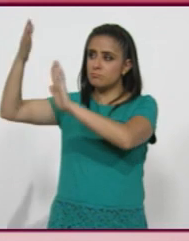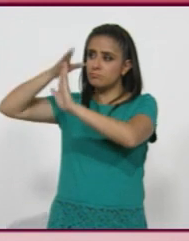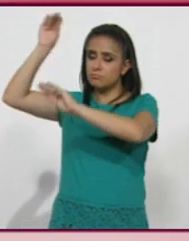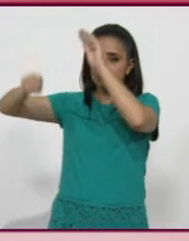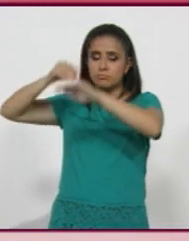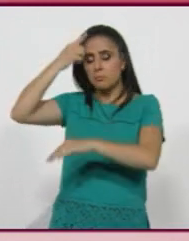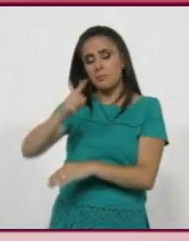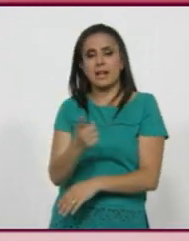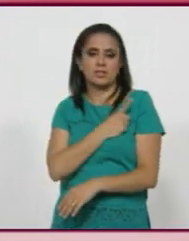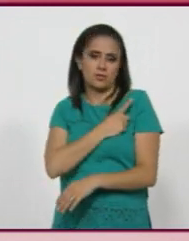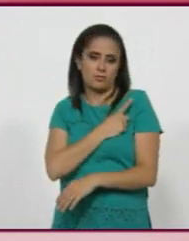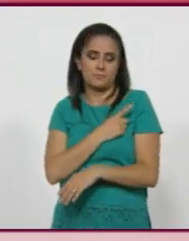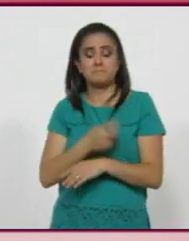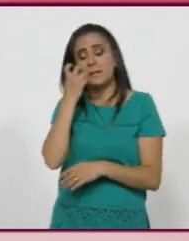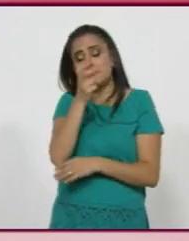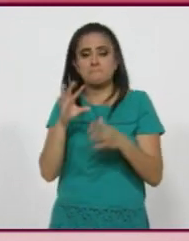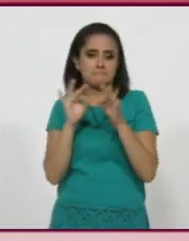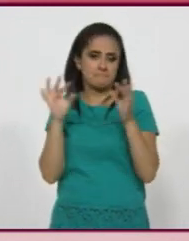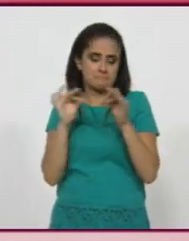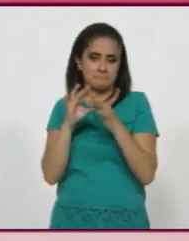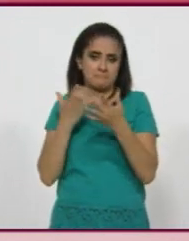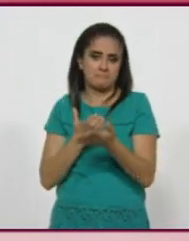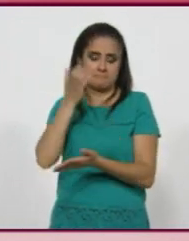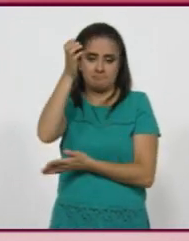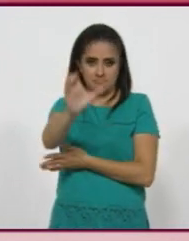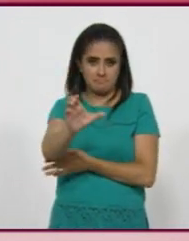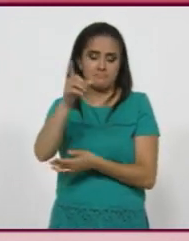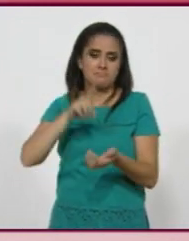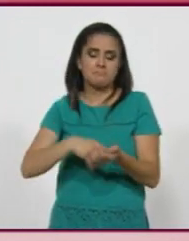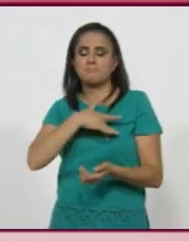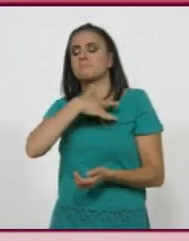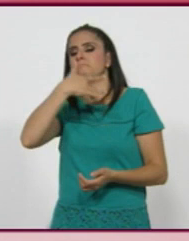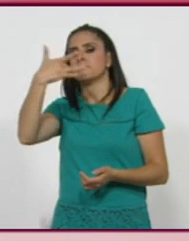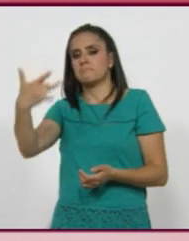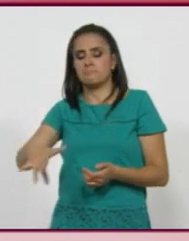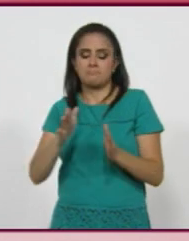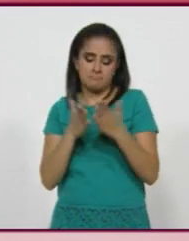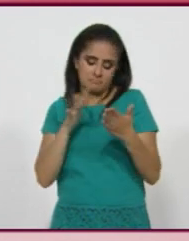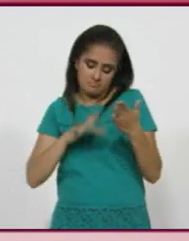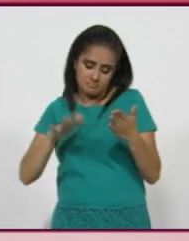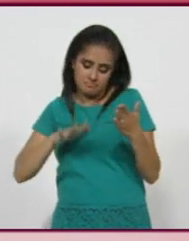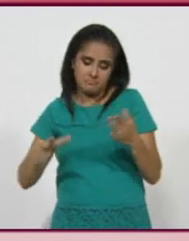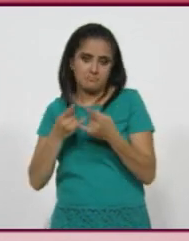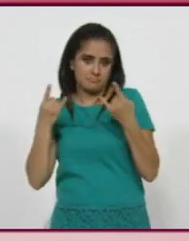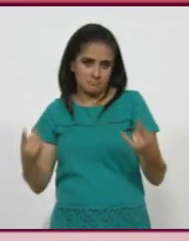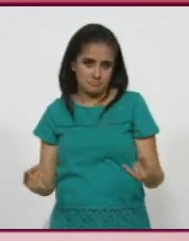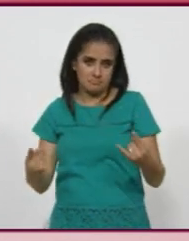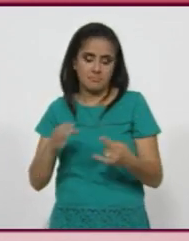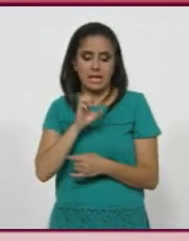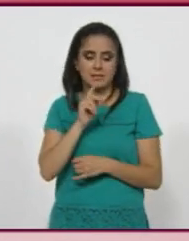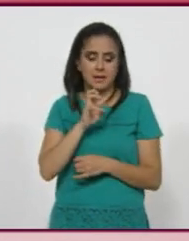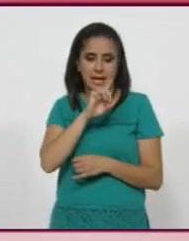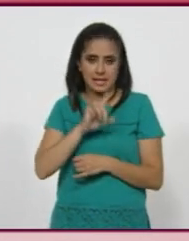de soledad. Bueno, palabras que se dicen en medio del tórrido romance en un momento de conflicto entre